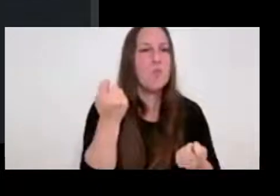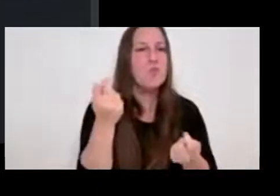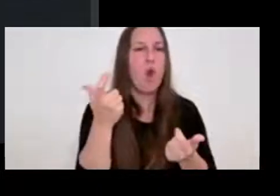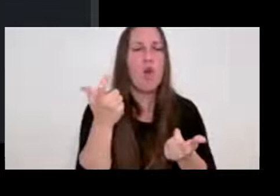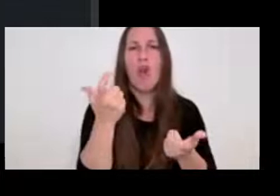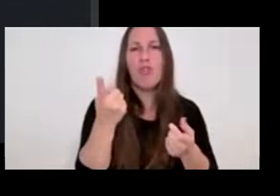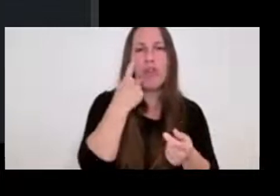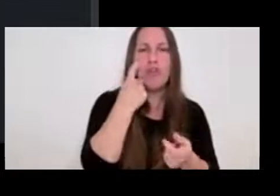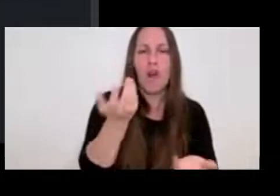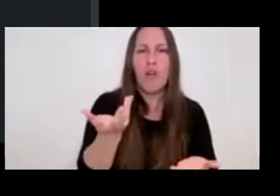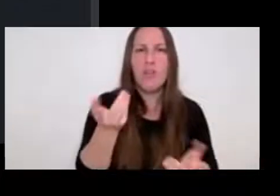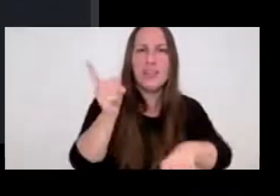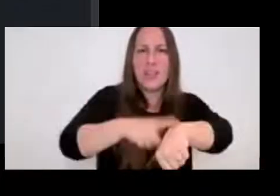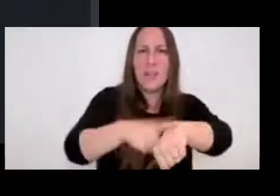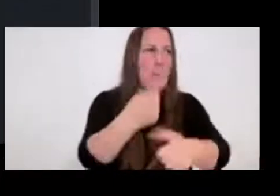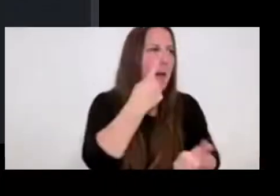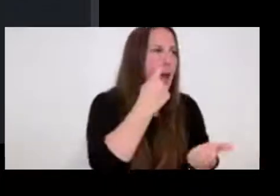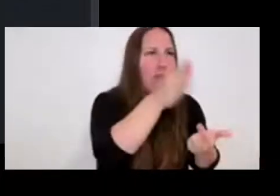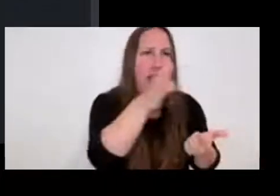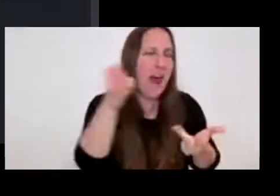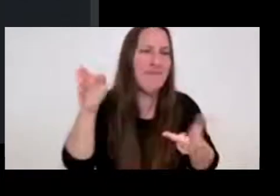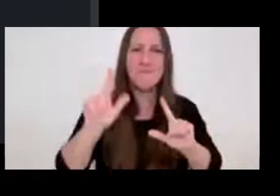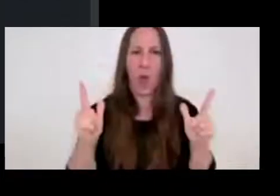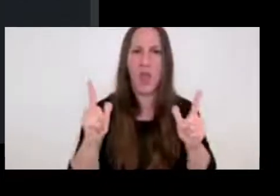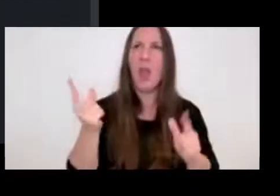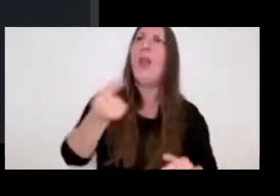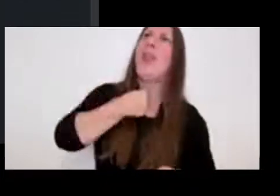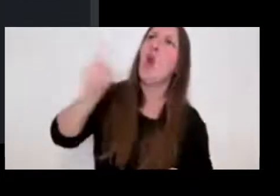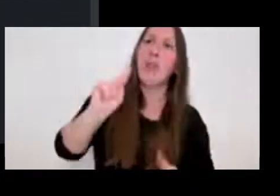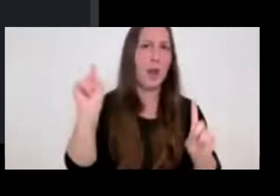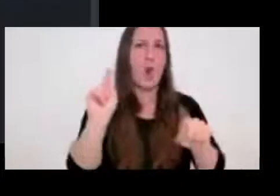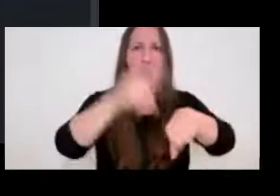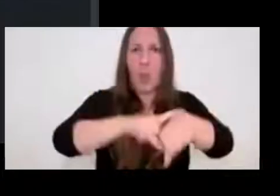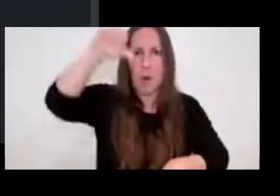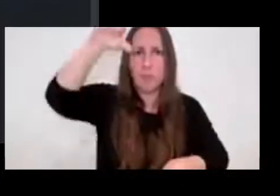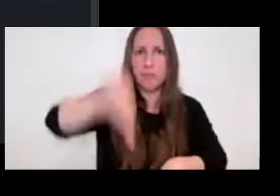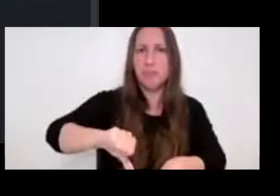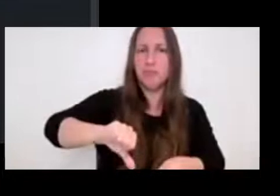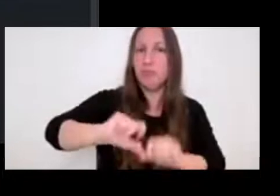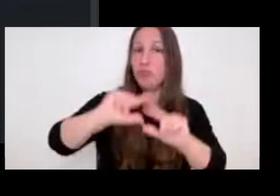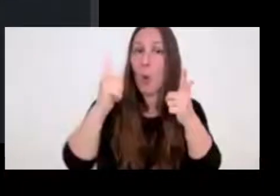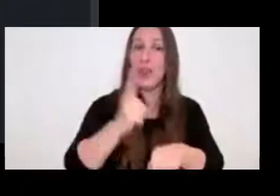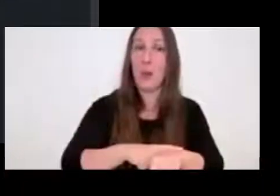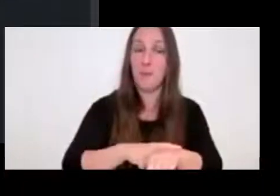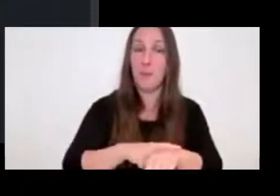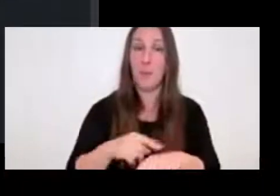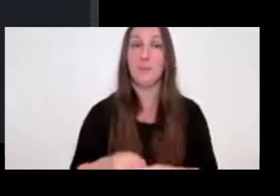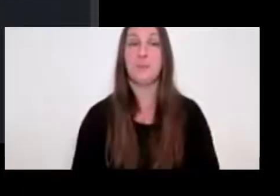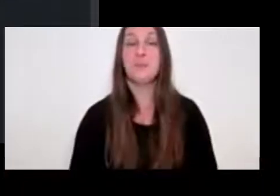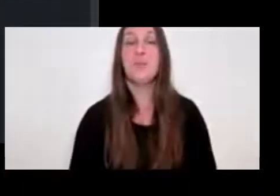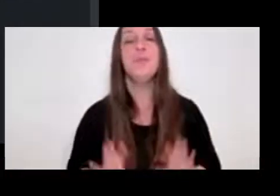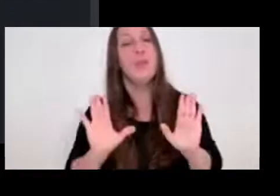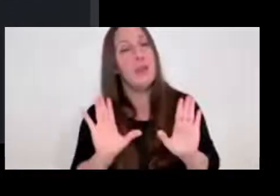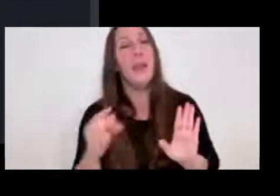hay tiempo para controlar. No es porque no quieran, ¿eh? No hay tiempo para controlar. Y en general, tampoco puede ser que